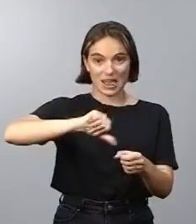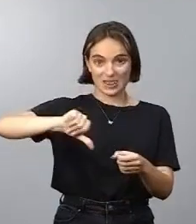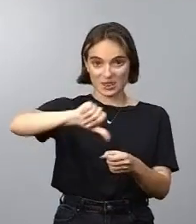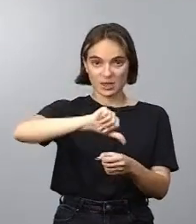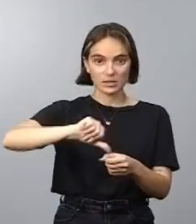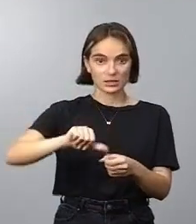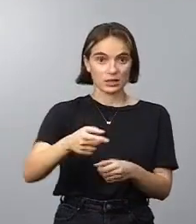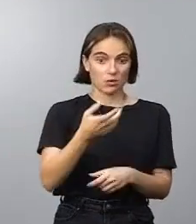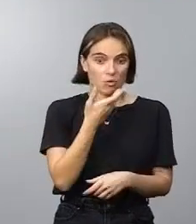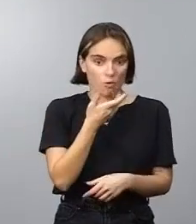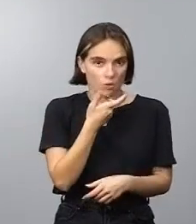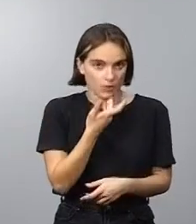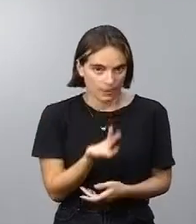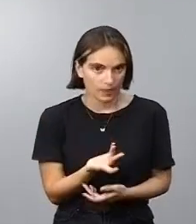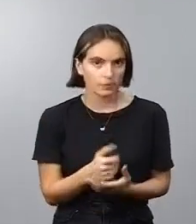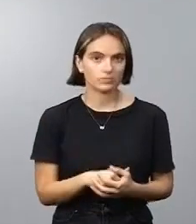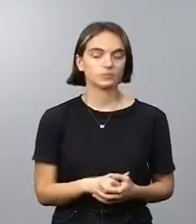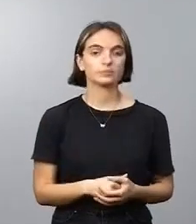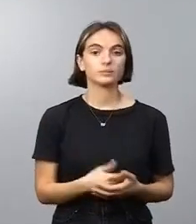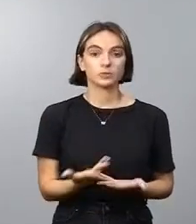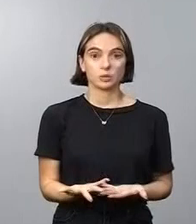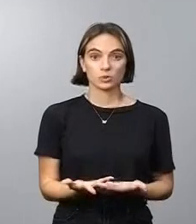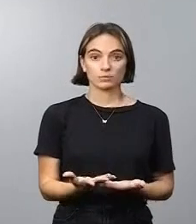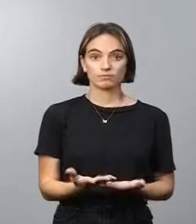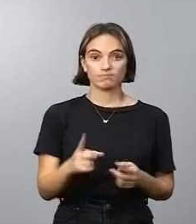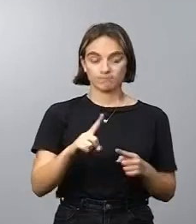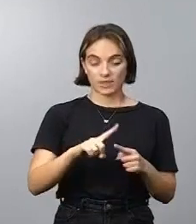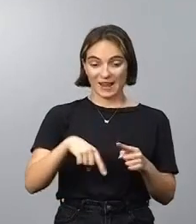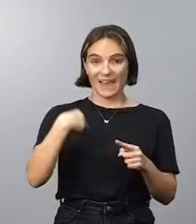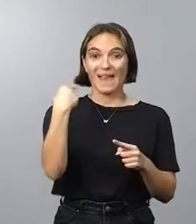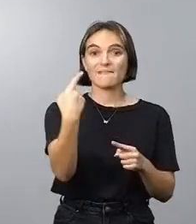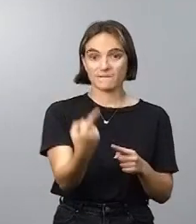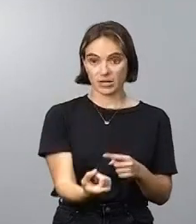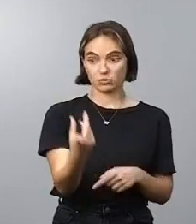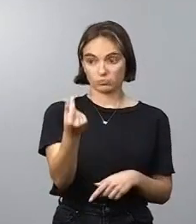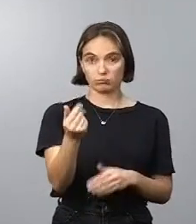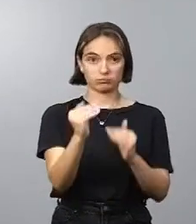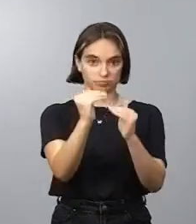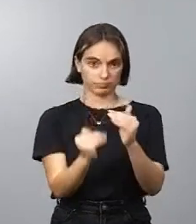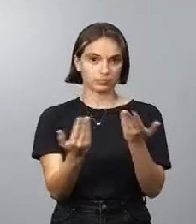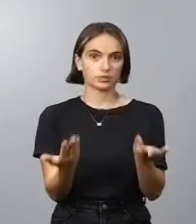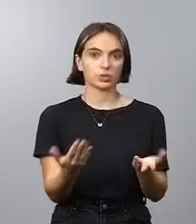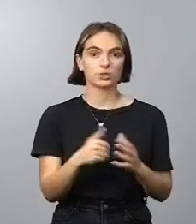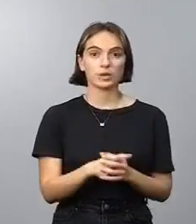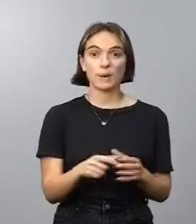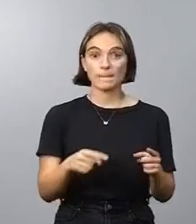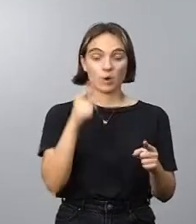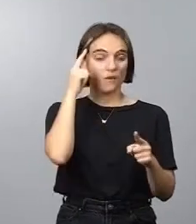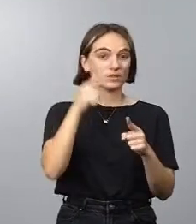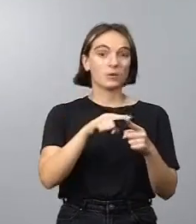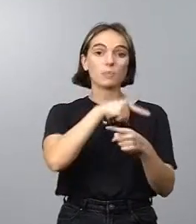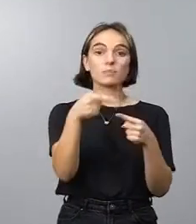máis conocido, pues, lógicamente, tenga consecuencias desde o punto de vista do precio dos alimentos. Por tanto, primer objetivo,